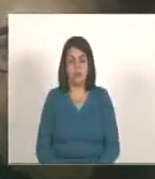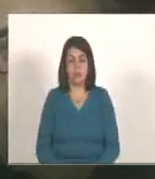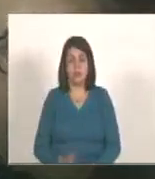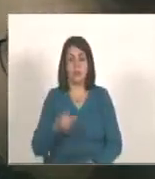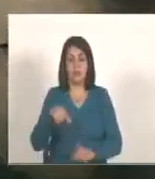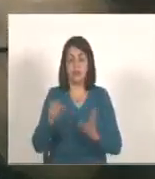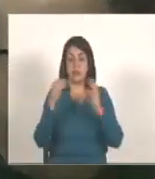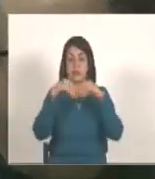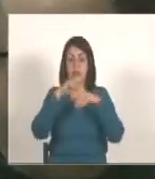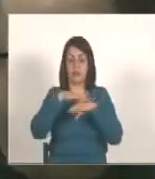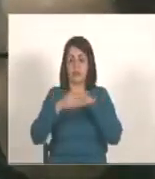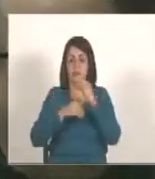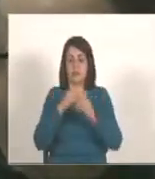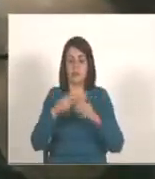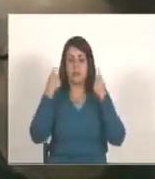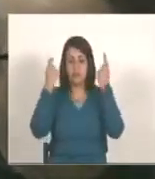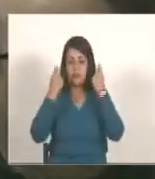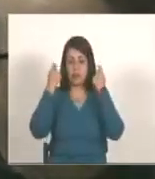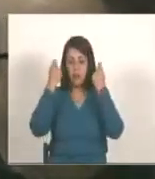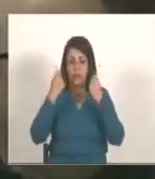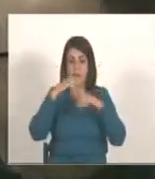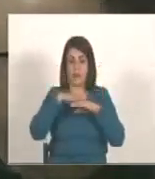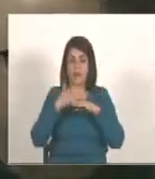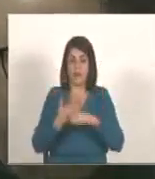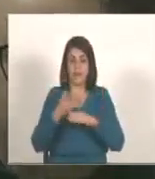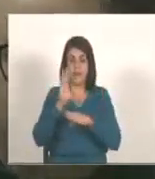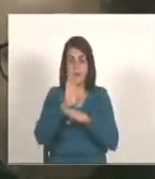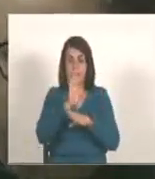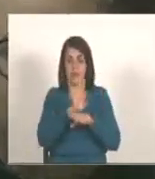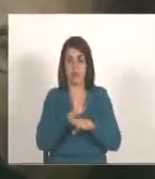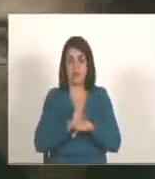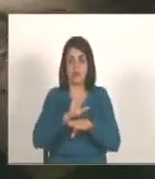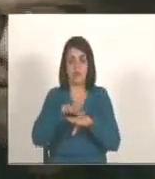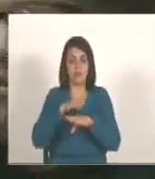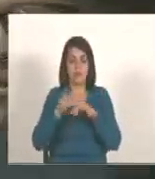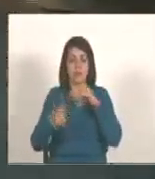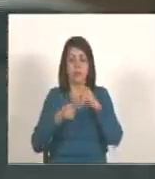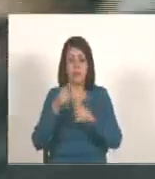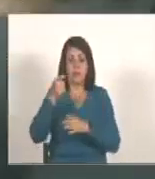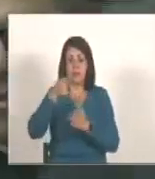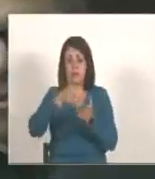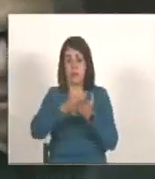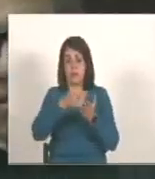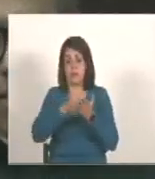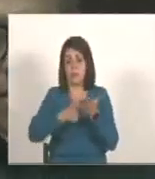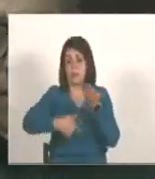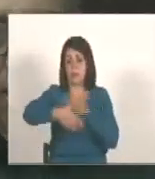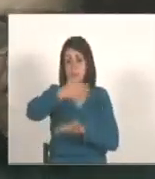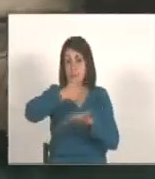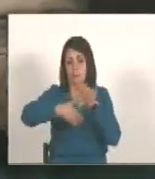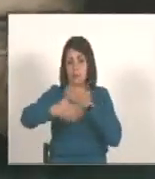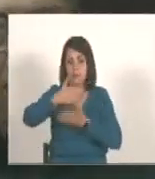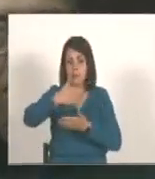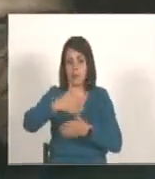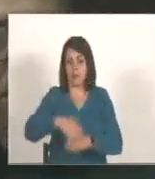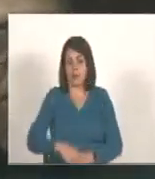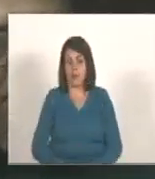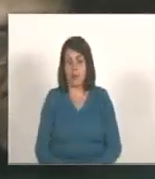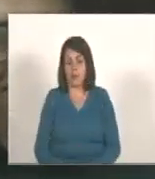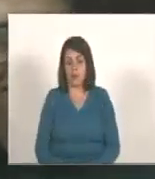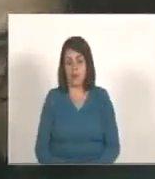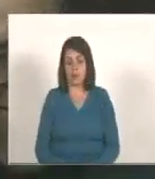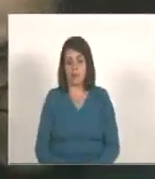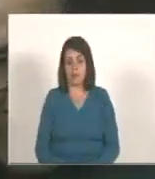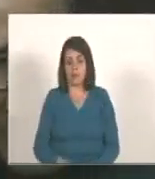Este acuerdo de promoción y protección de inversiones recíprocas entre